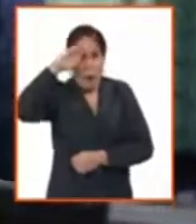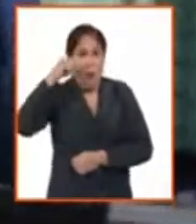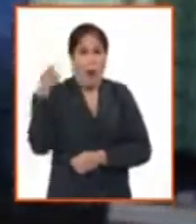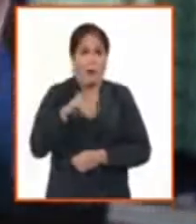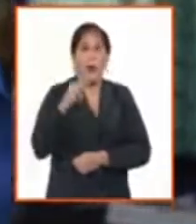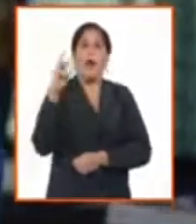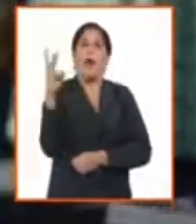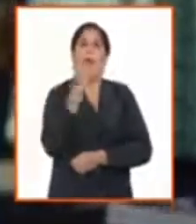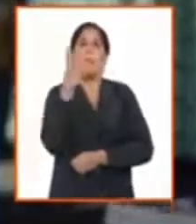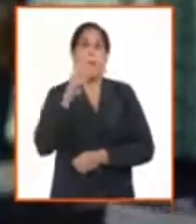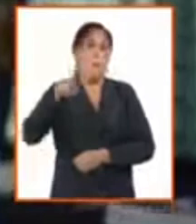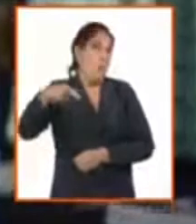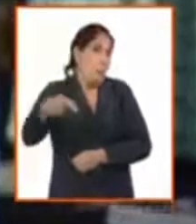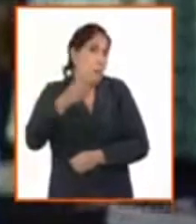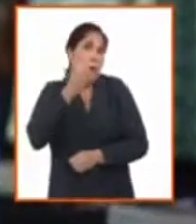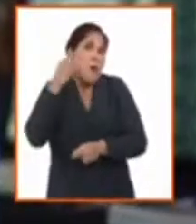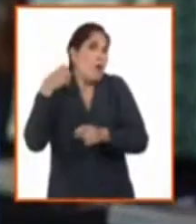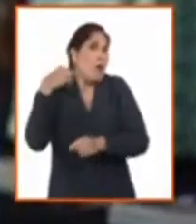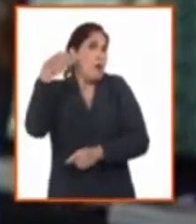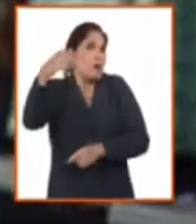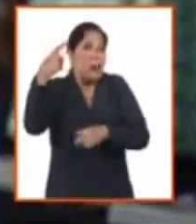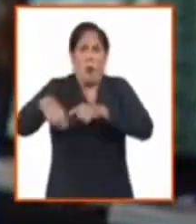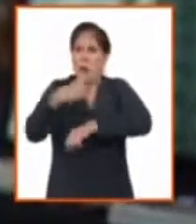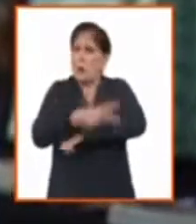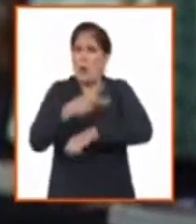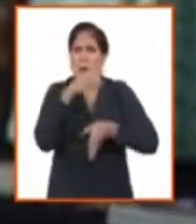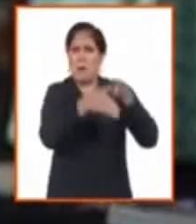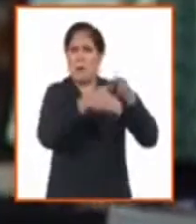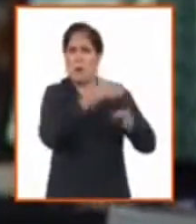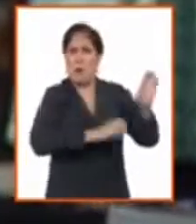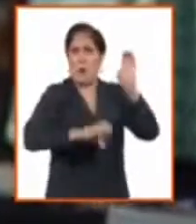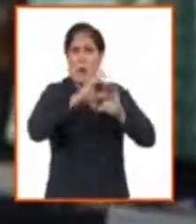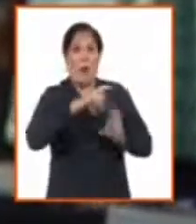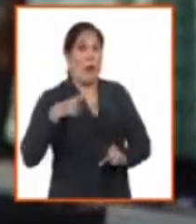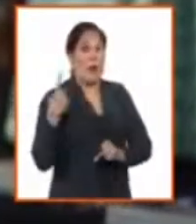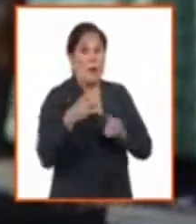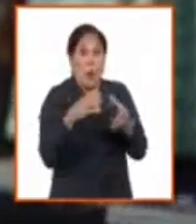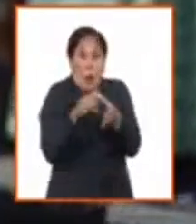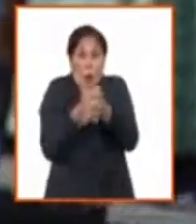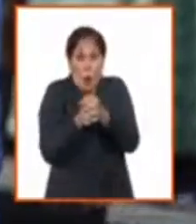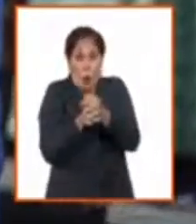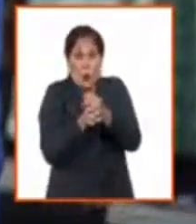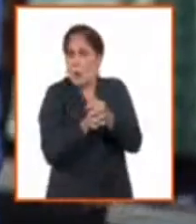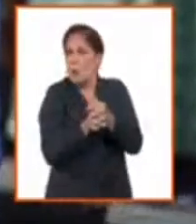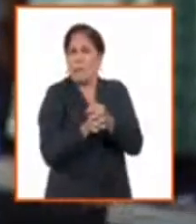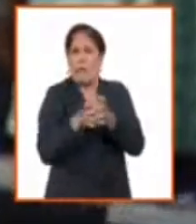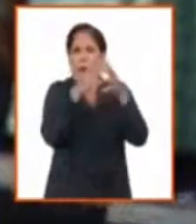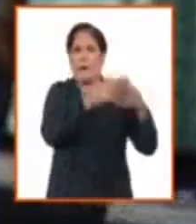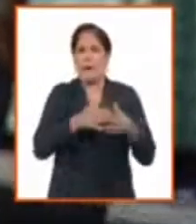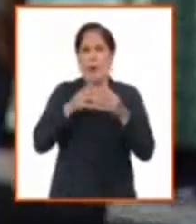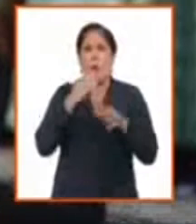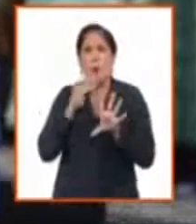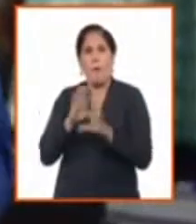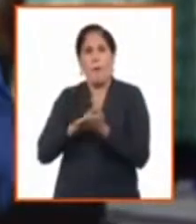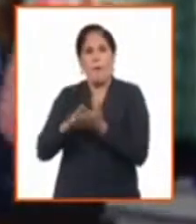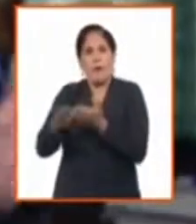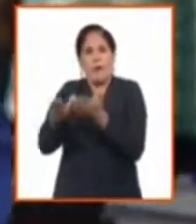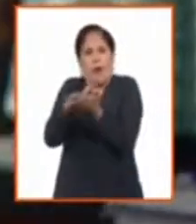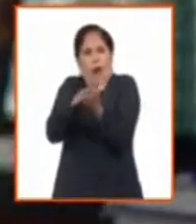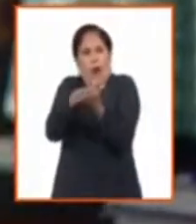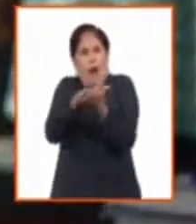mañana habrá diez pero que si los pueblos se ponen en fila no pasará el gigante de las siete leguas que va por el cielo